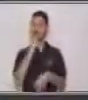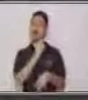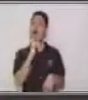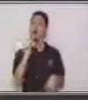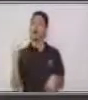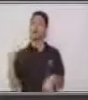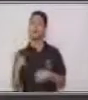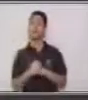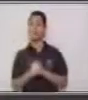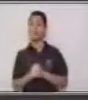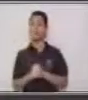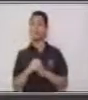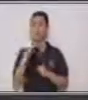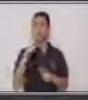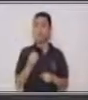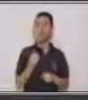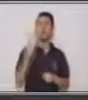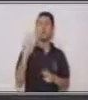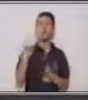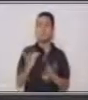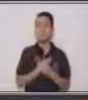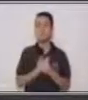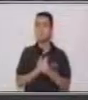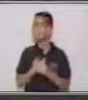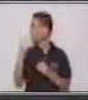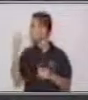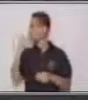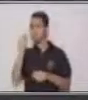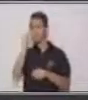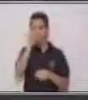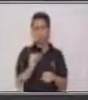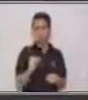parte cuánto crees tú que representa?